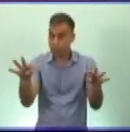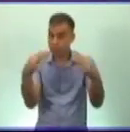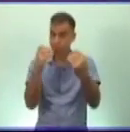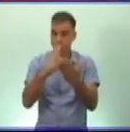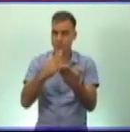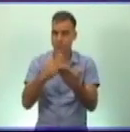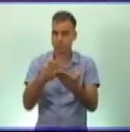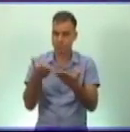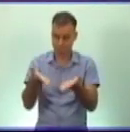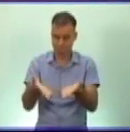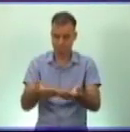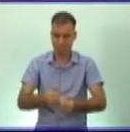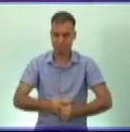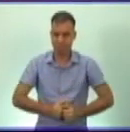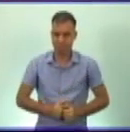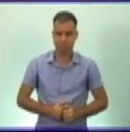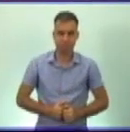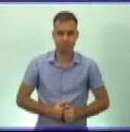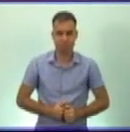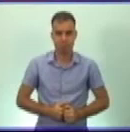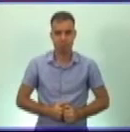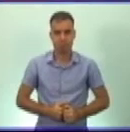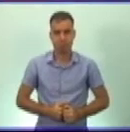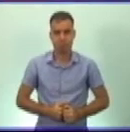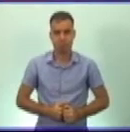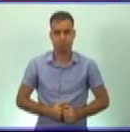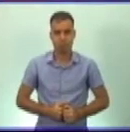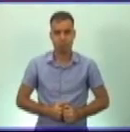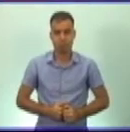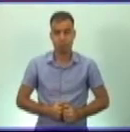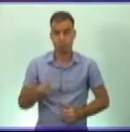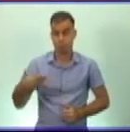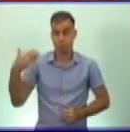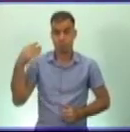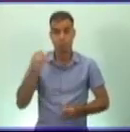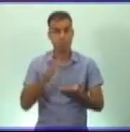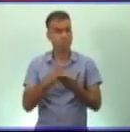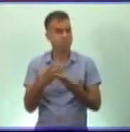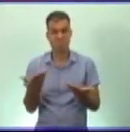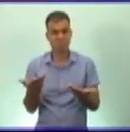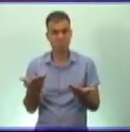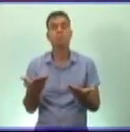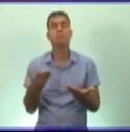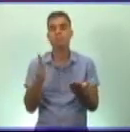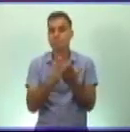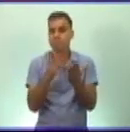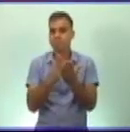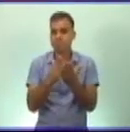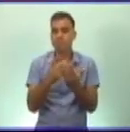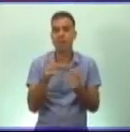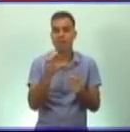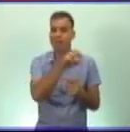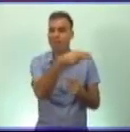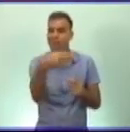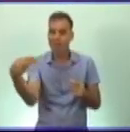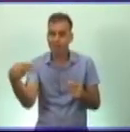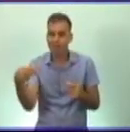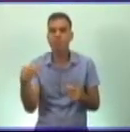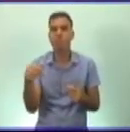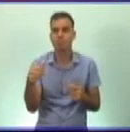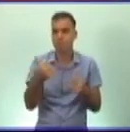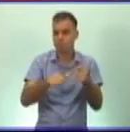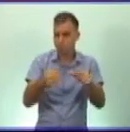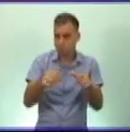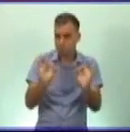a este encuentro con la química. En la clase anterior estudiamos la ecuación química. Recordemos que una ecuación química